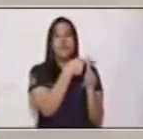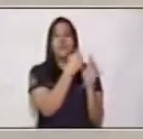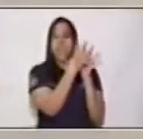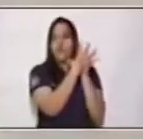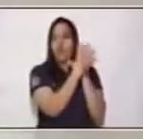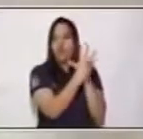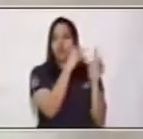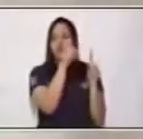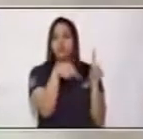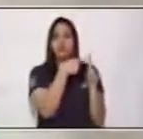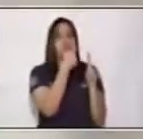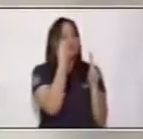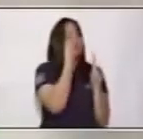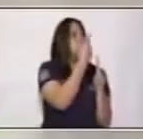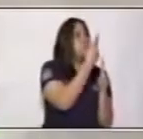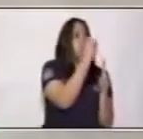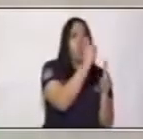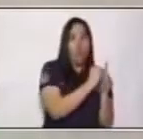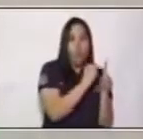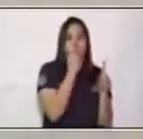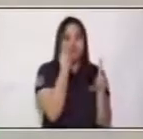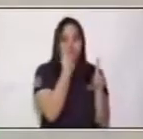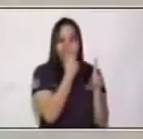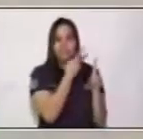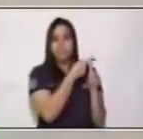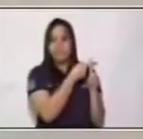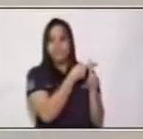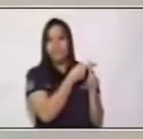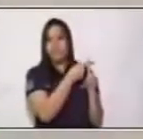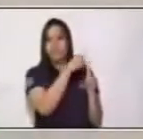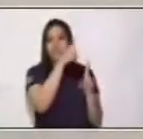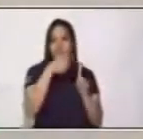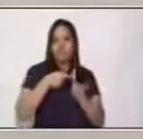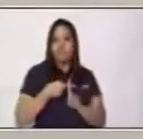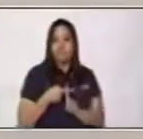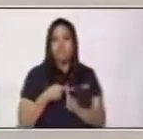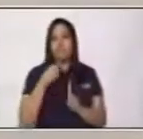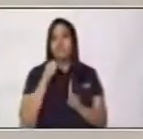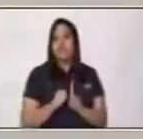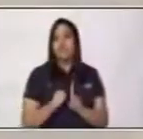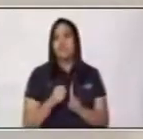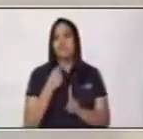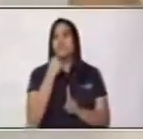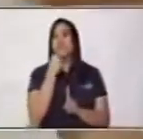Y ahora nos orienta el formato a una multiplicación del primer término por el segundo.